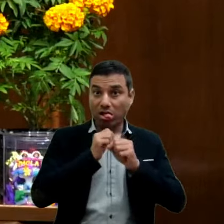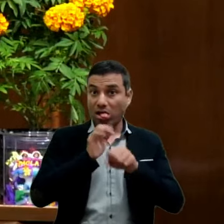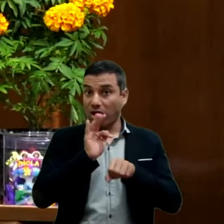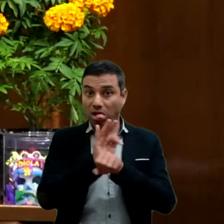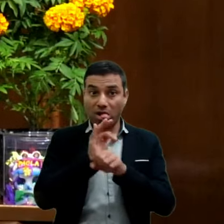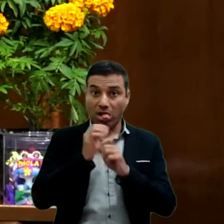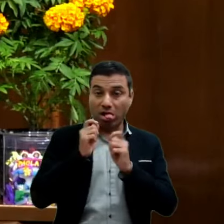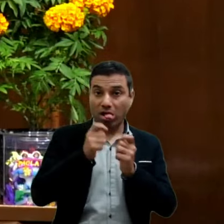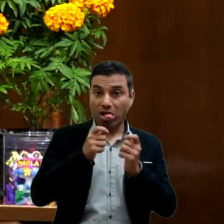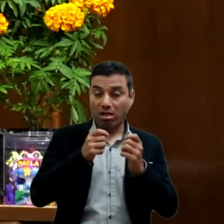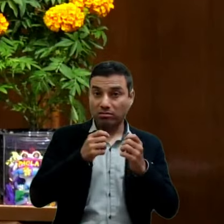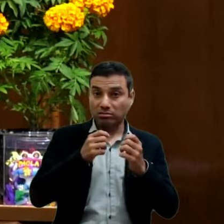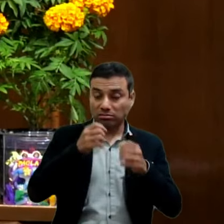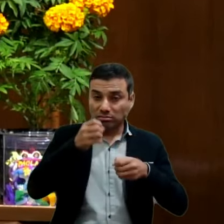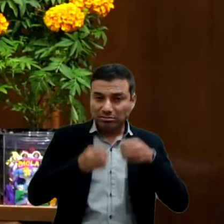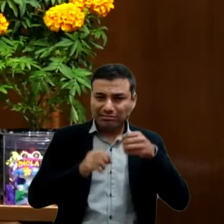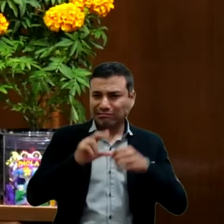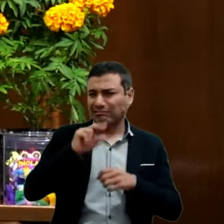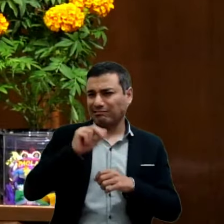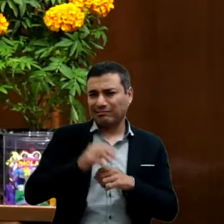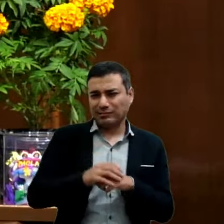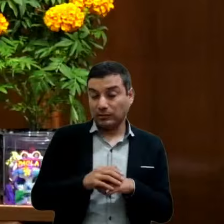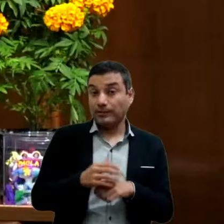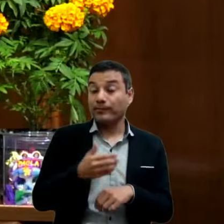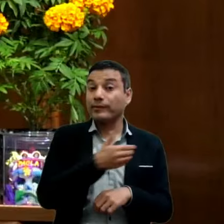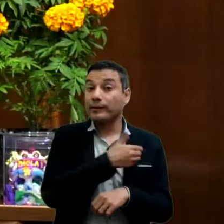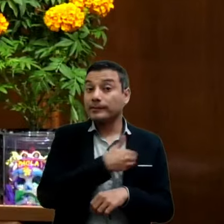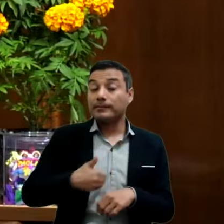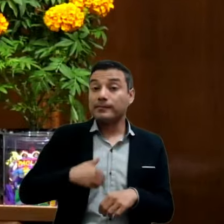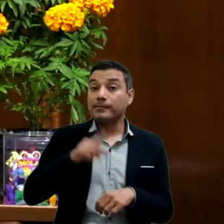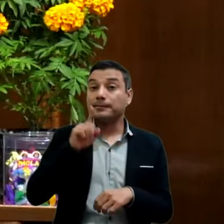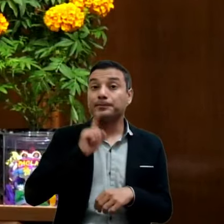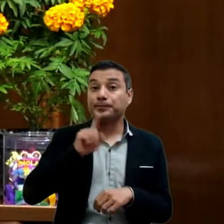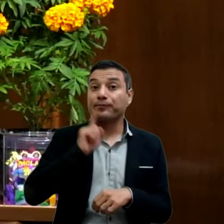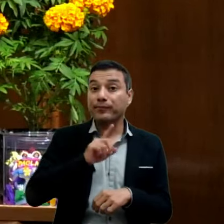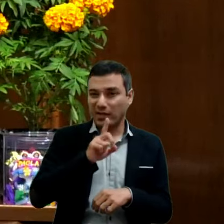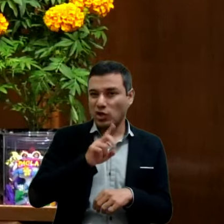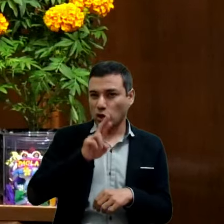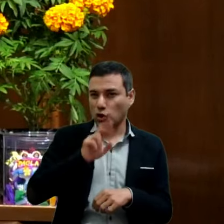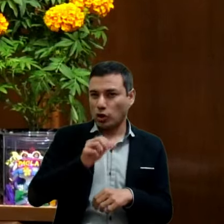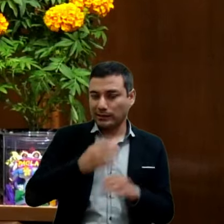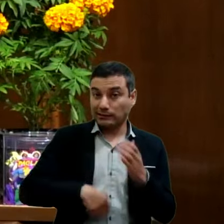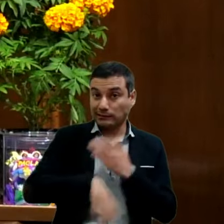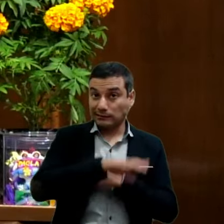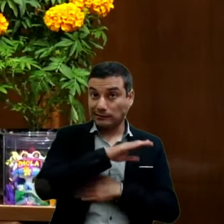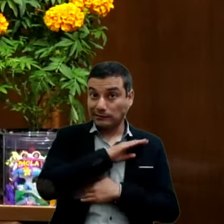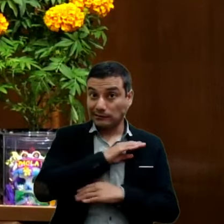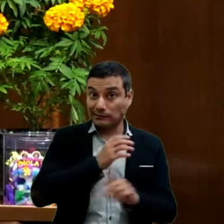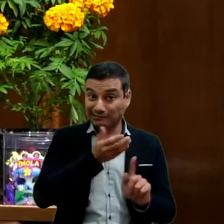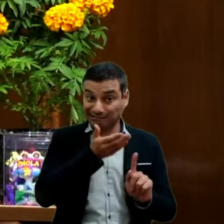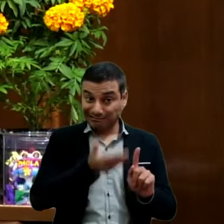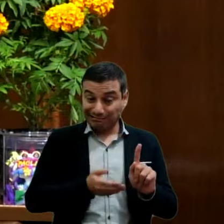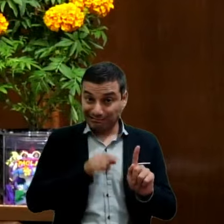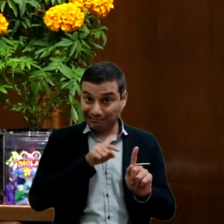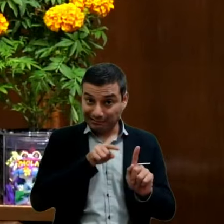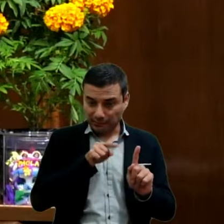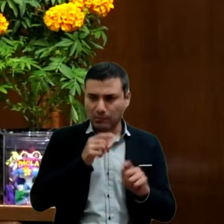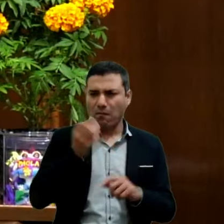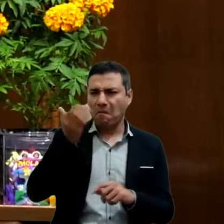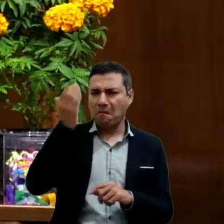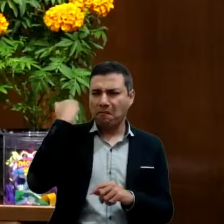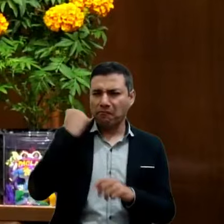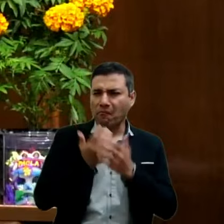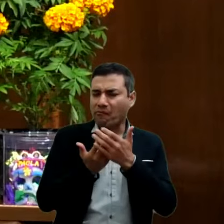respecto, la presidenta de México, la doctora Claudia Sheinbaum Pardo, durante sus